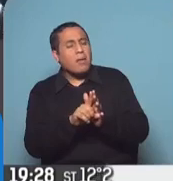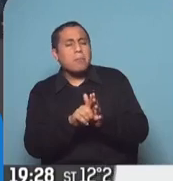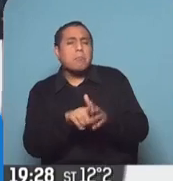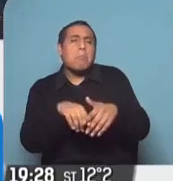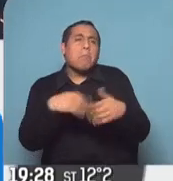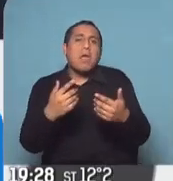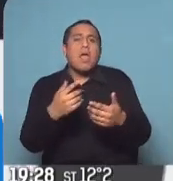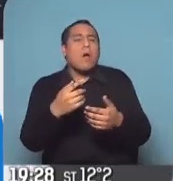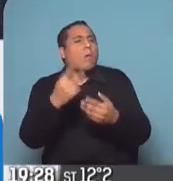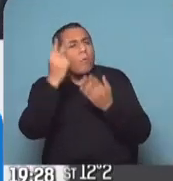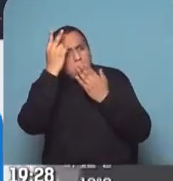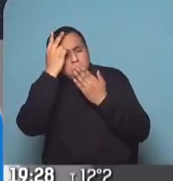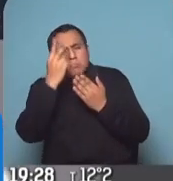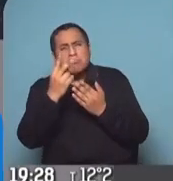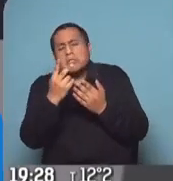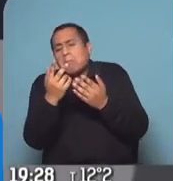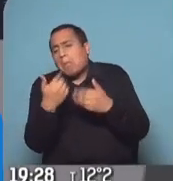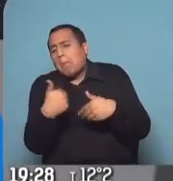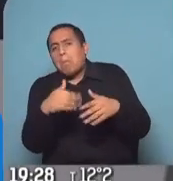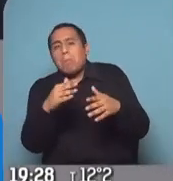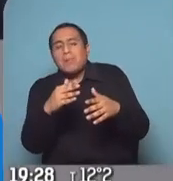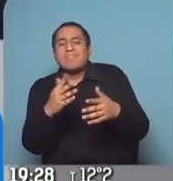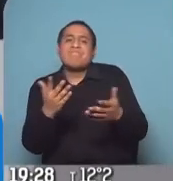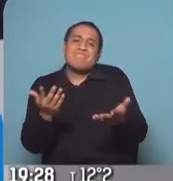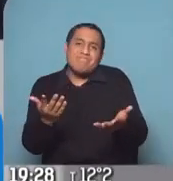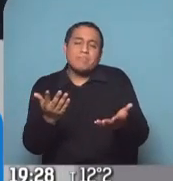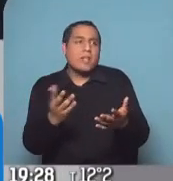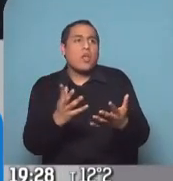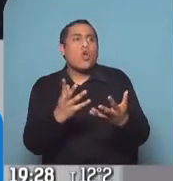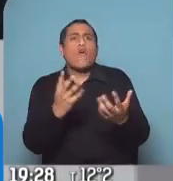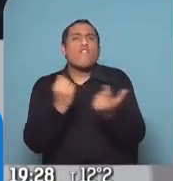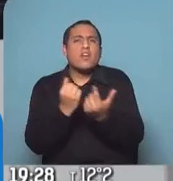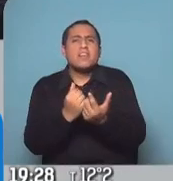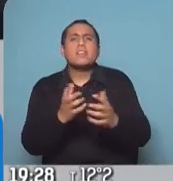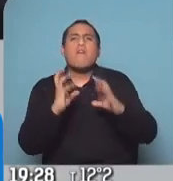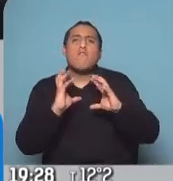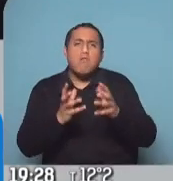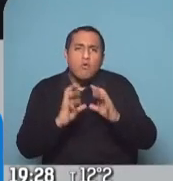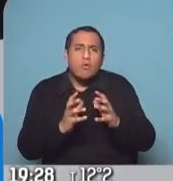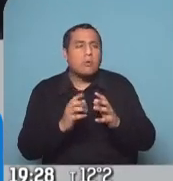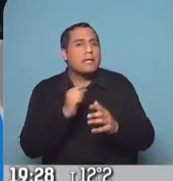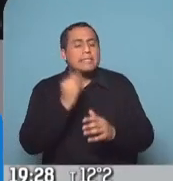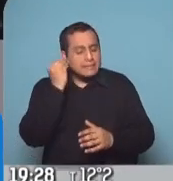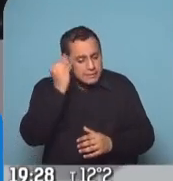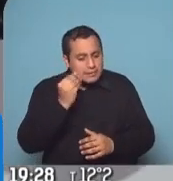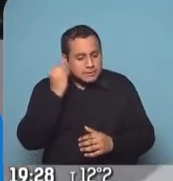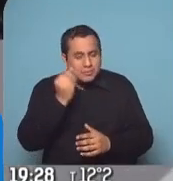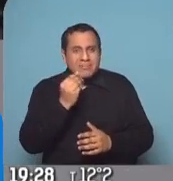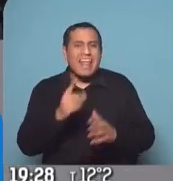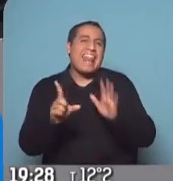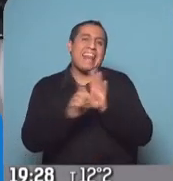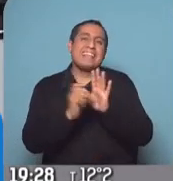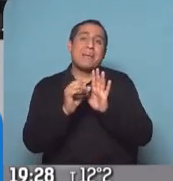de los pueblos originarios. El tema de la violencia en el fútbol era un tema que le sí. preocupaba. La ley de la Rúa, de hecho, se Claro.